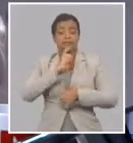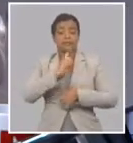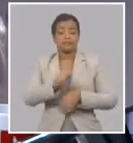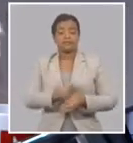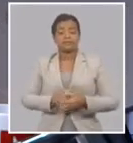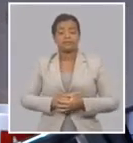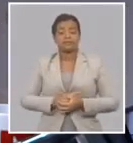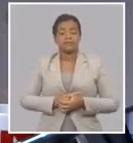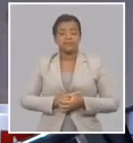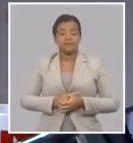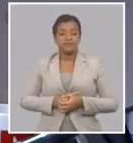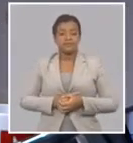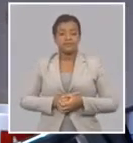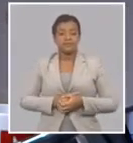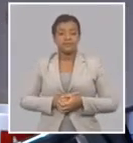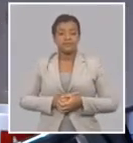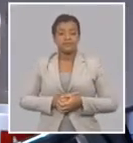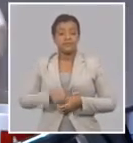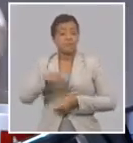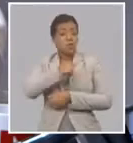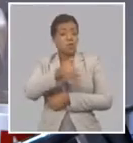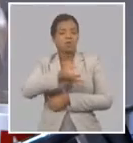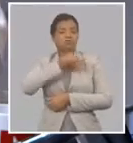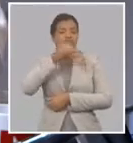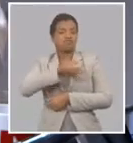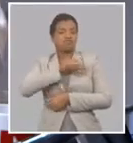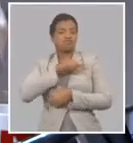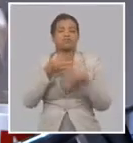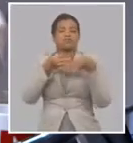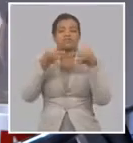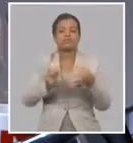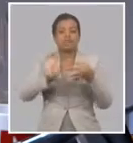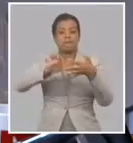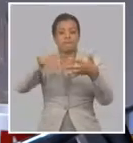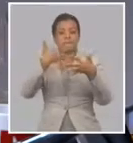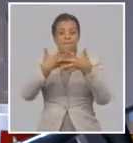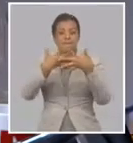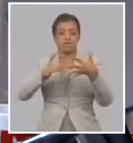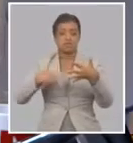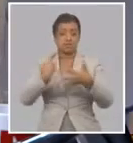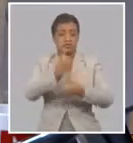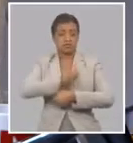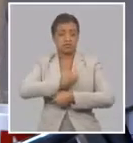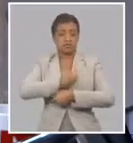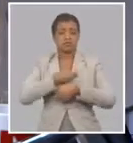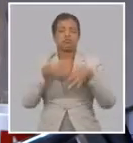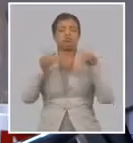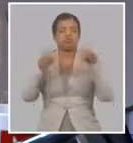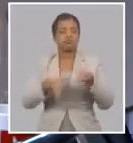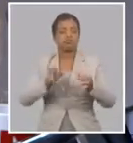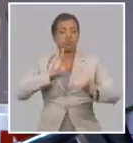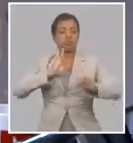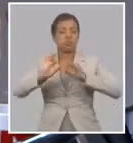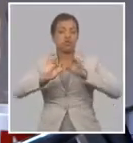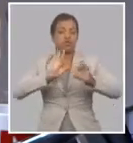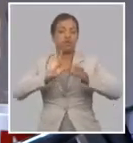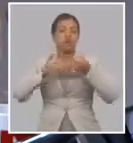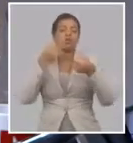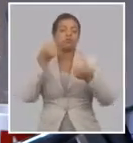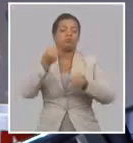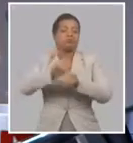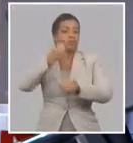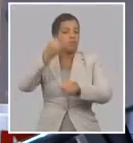tengo que destacar el aseguramiento de las empresas nuestras a la corporación en las operaciones para